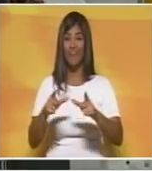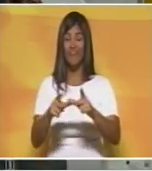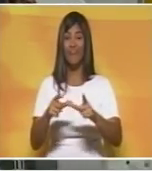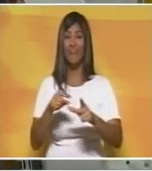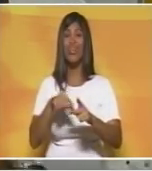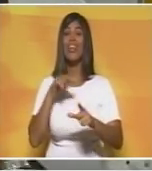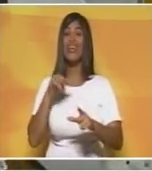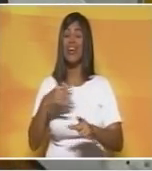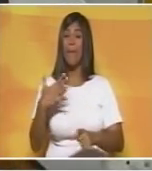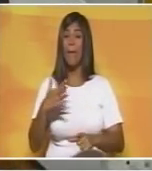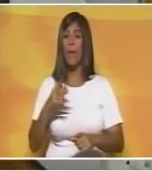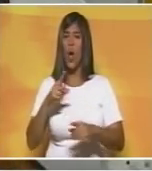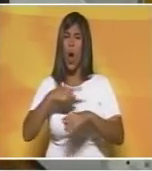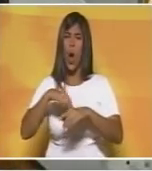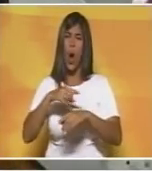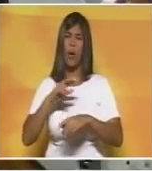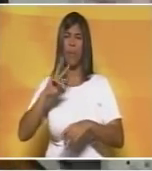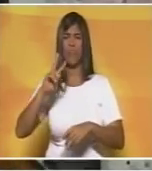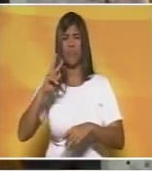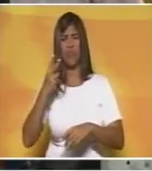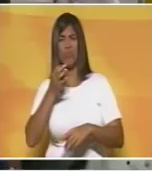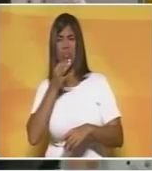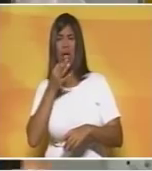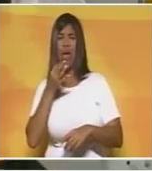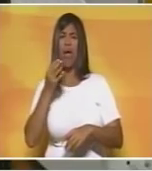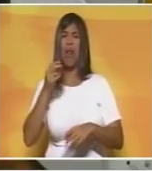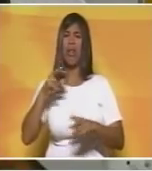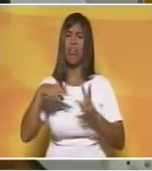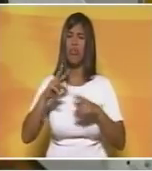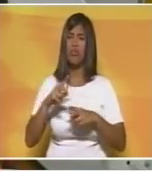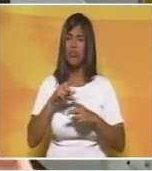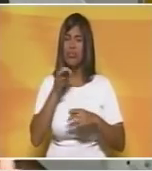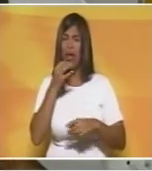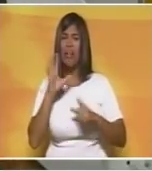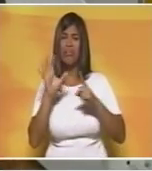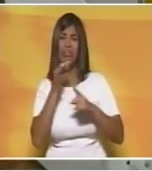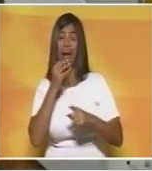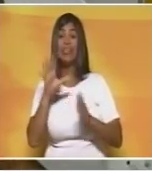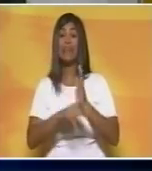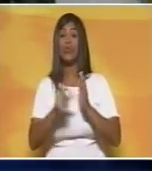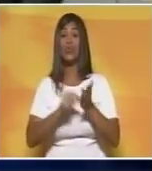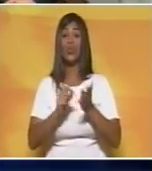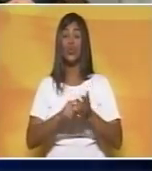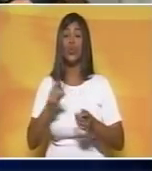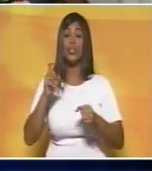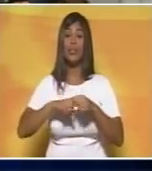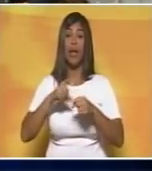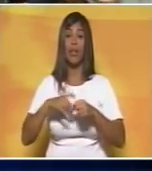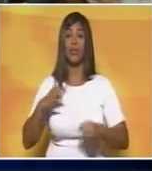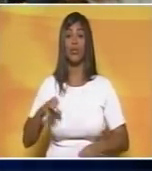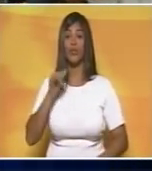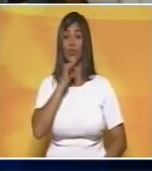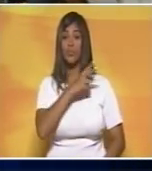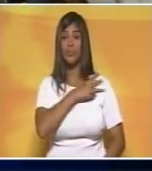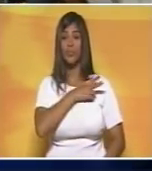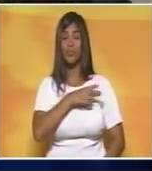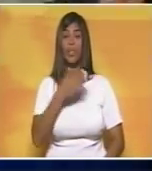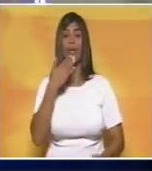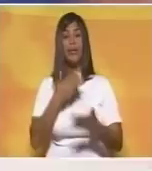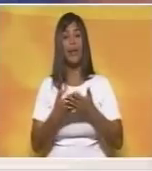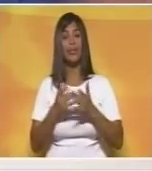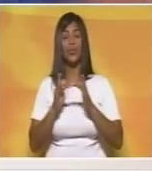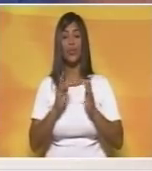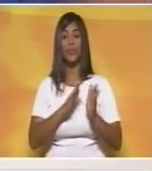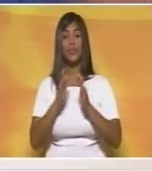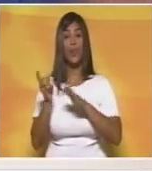estaciones, sobre todo en las horas pico, son constantes. En Chacaíto, Euclides Sotillo, Noticiero Venevisión. Gracias,